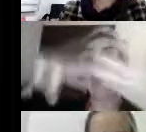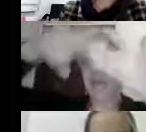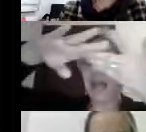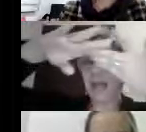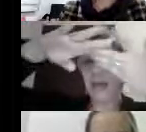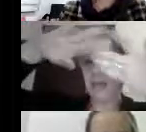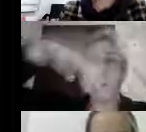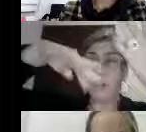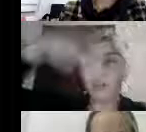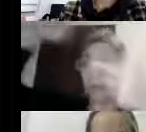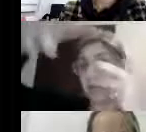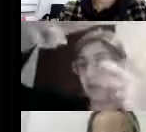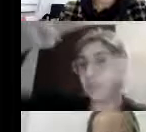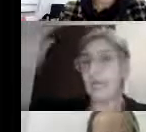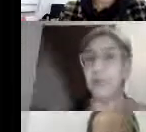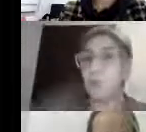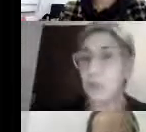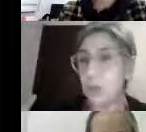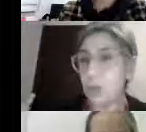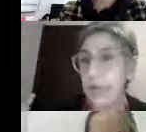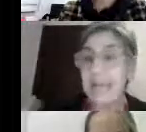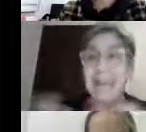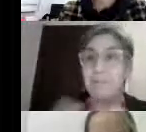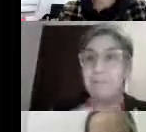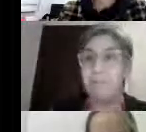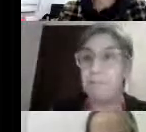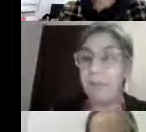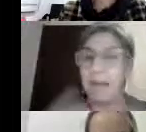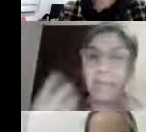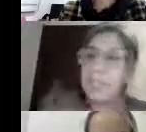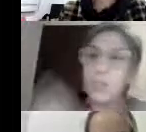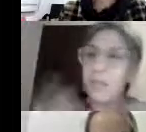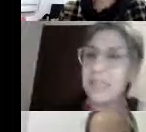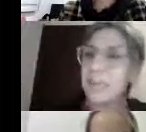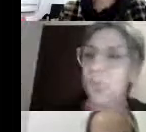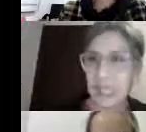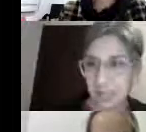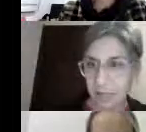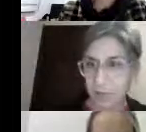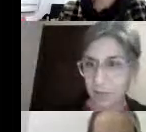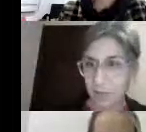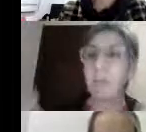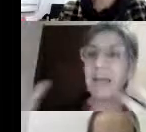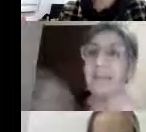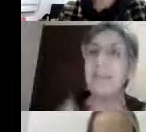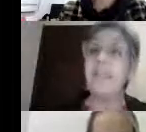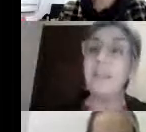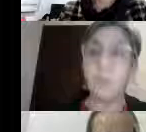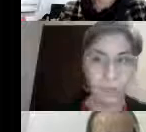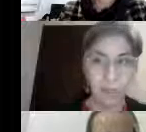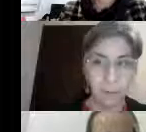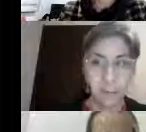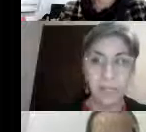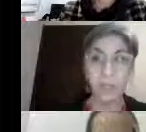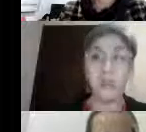manera, combinada, primero esta, después la otra, todo eso. Para el VIH no lo pensamos así, somos más